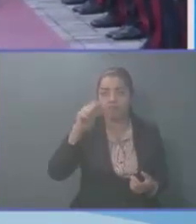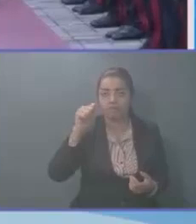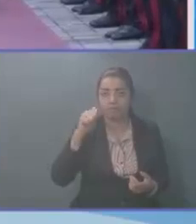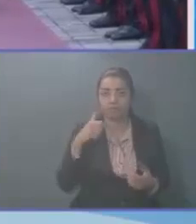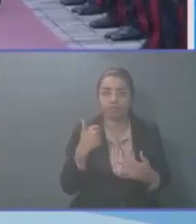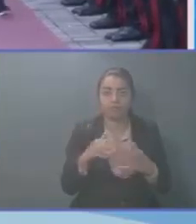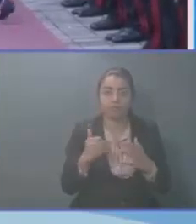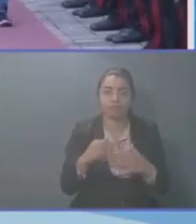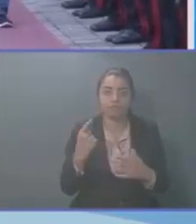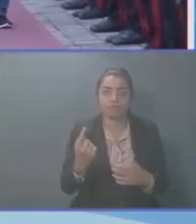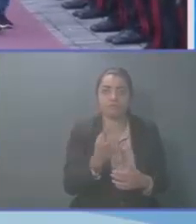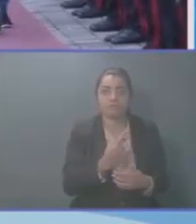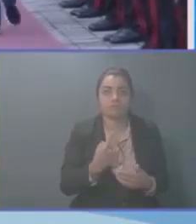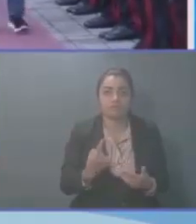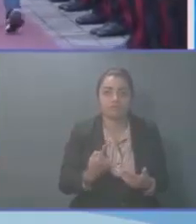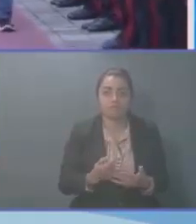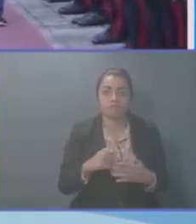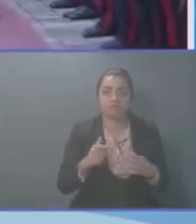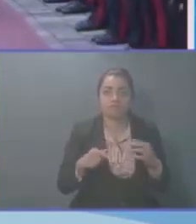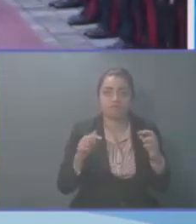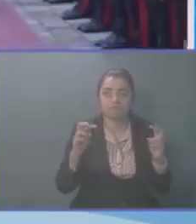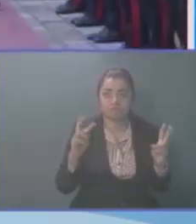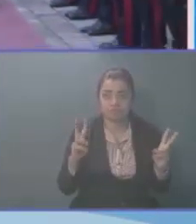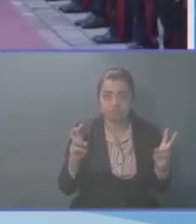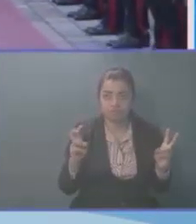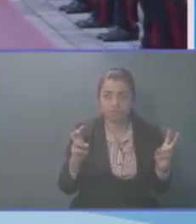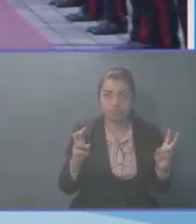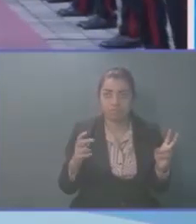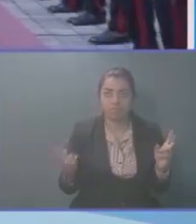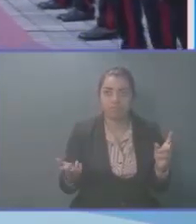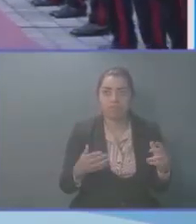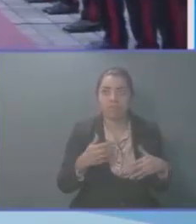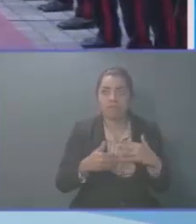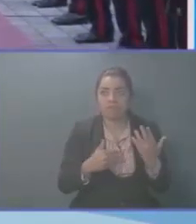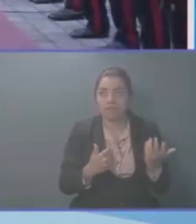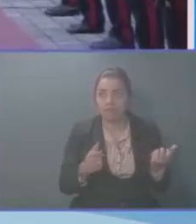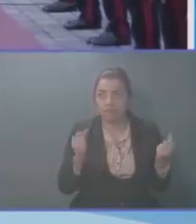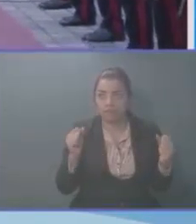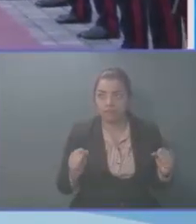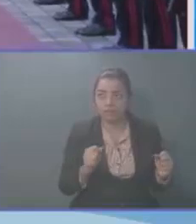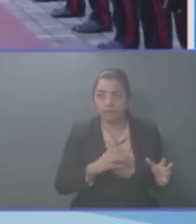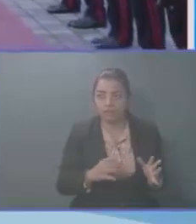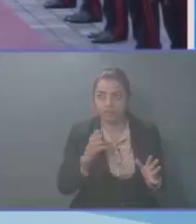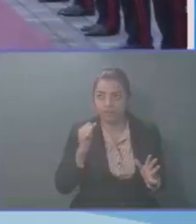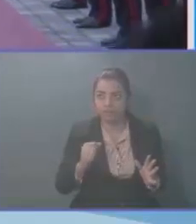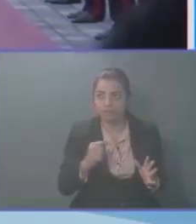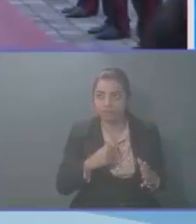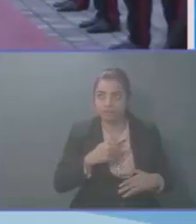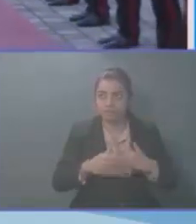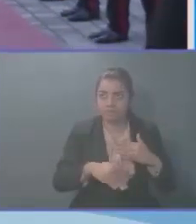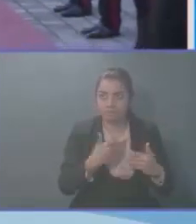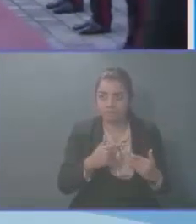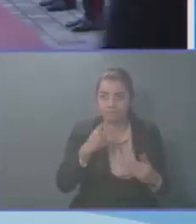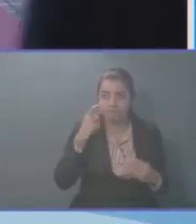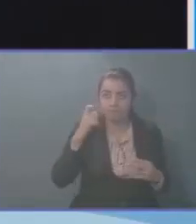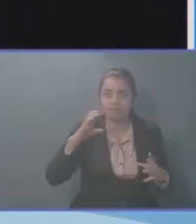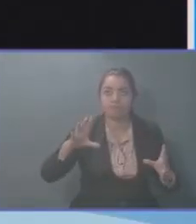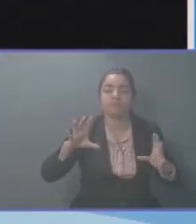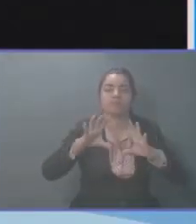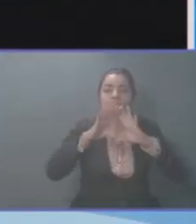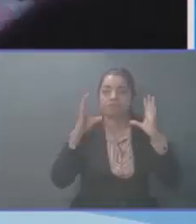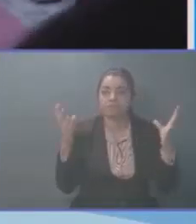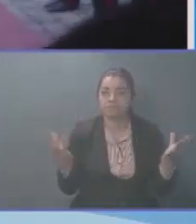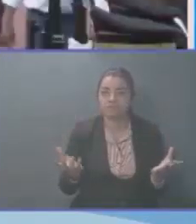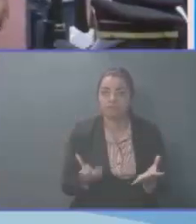se han pronunciado alrededor del tema. Sin duda ha tenido eco a nivel de todo el mundo.